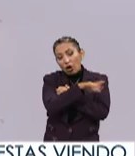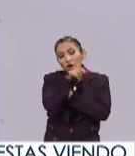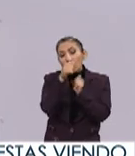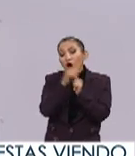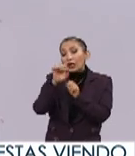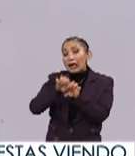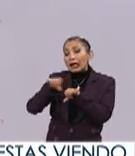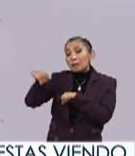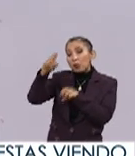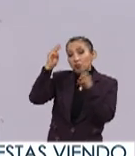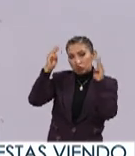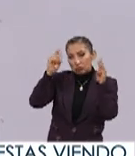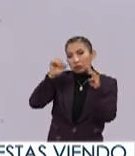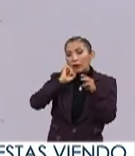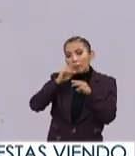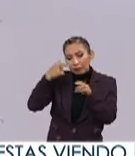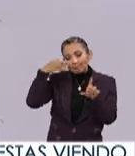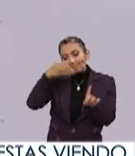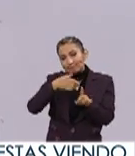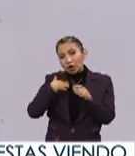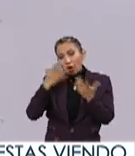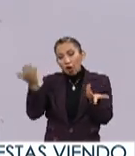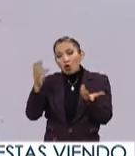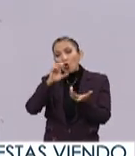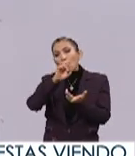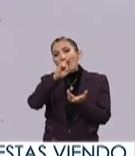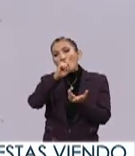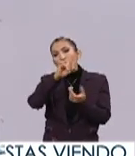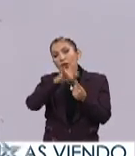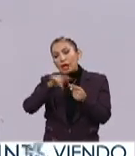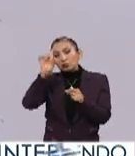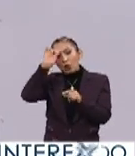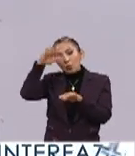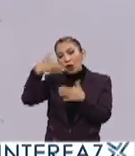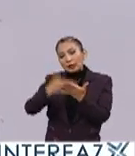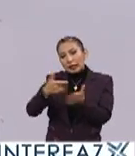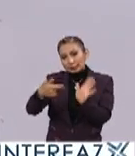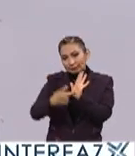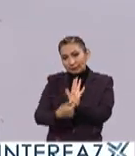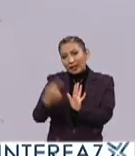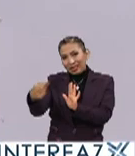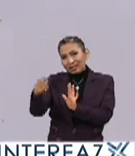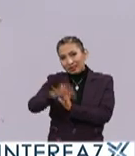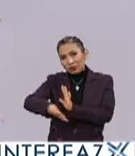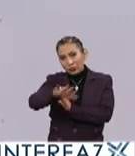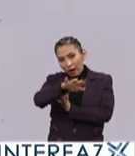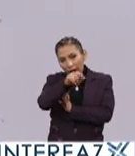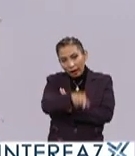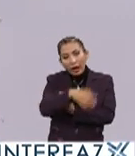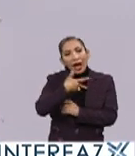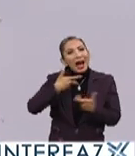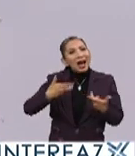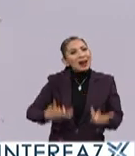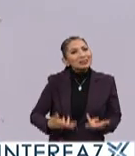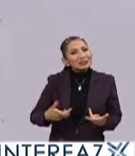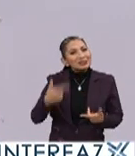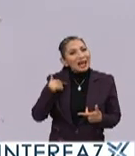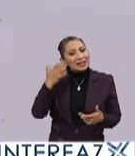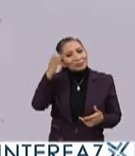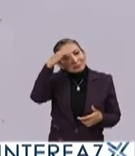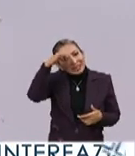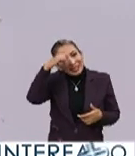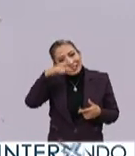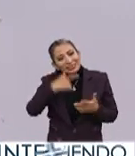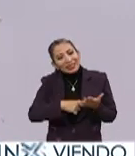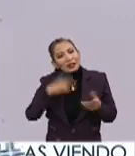junto con todo el equipo del museo que también se dedica a través de las curadurías y las propuestas que se presentan dentro de los espacios, generar